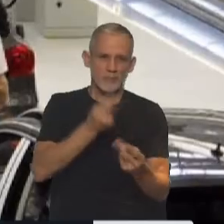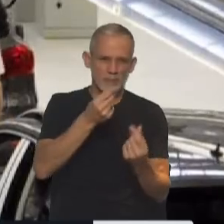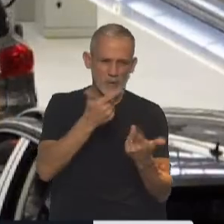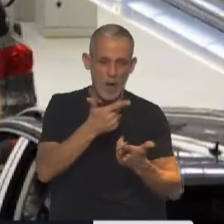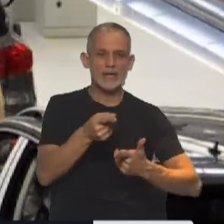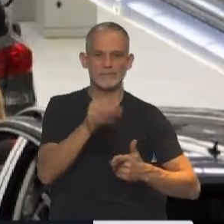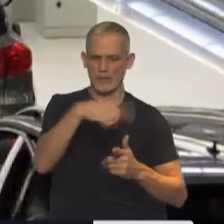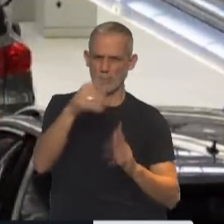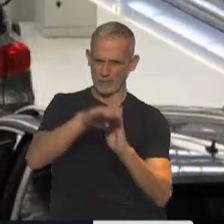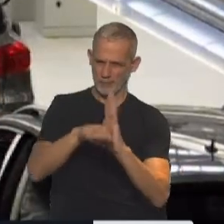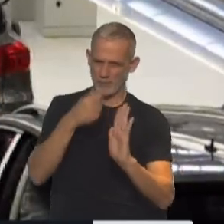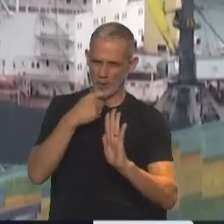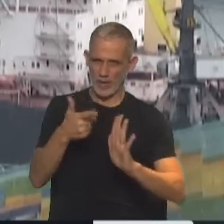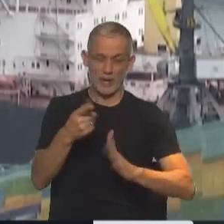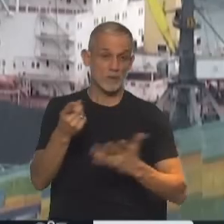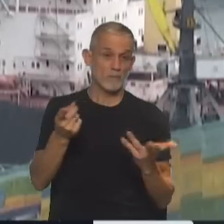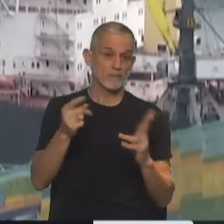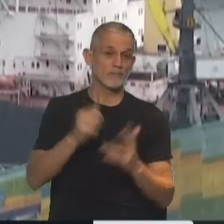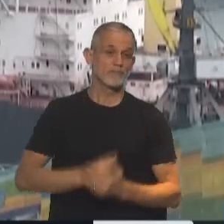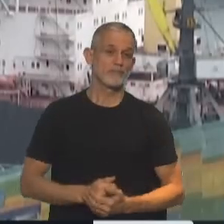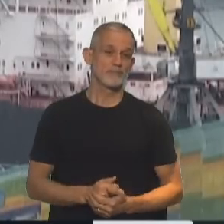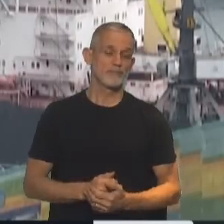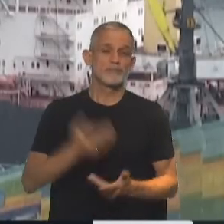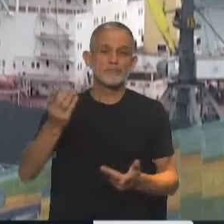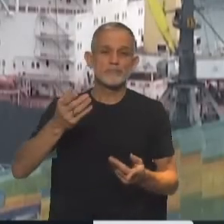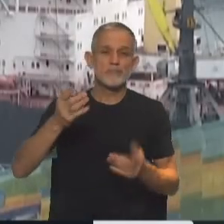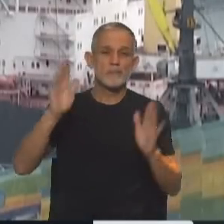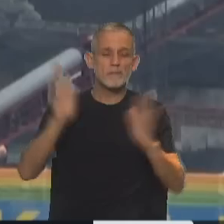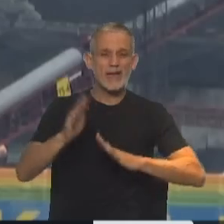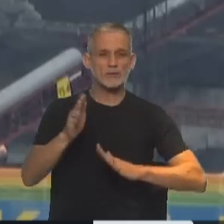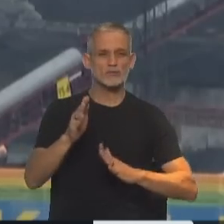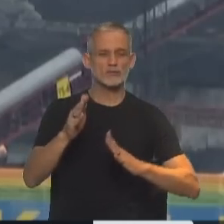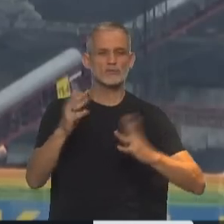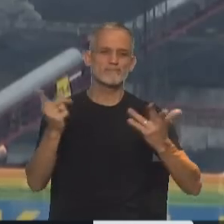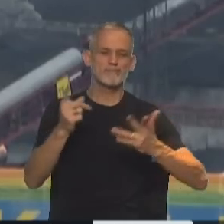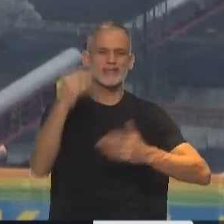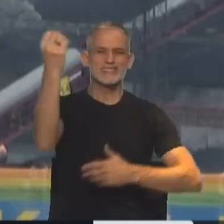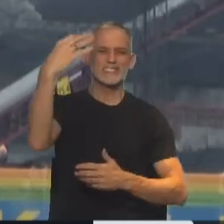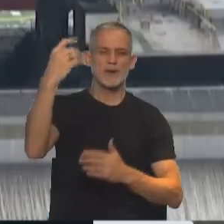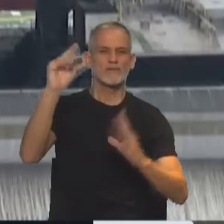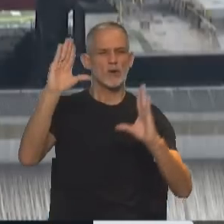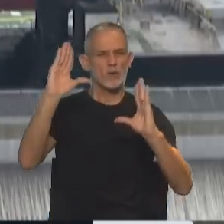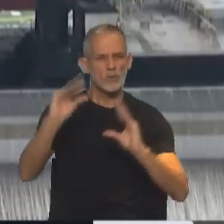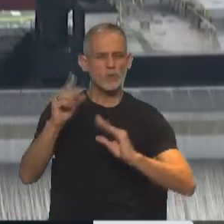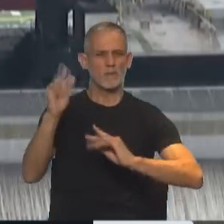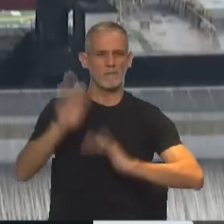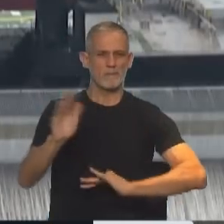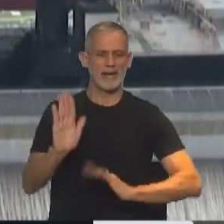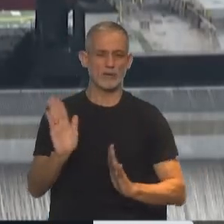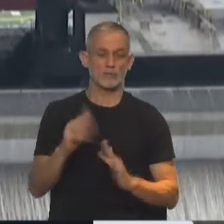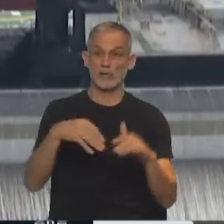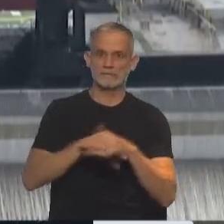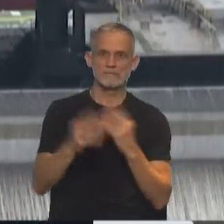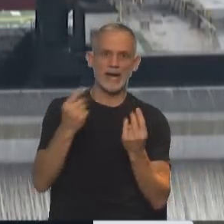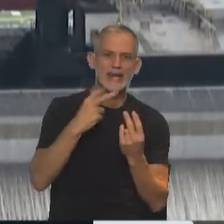hay otras medidas por ejemplo el tema de aminorar el funcionamiento de los semáforos porque también se está tratando de ahorrar